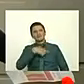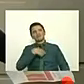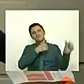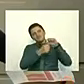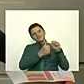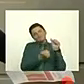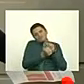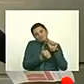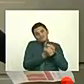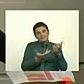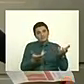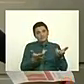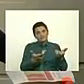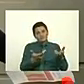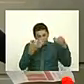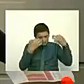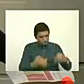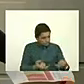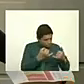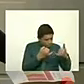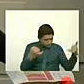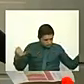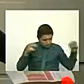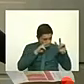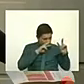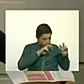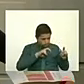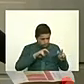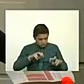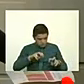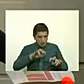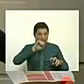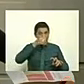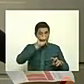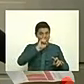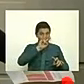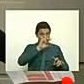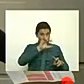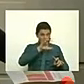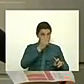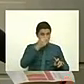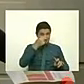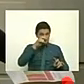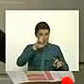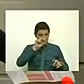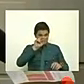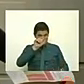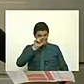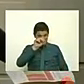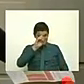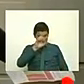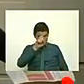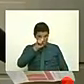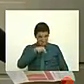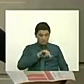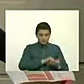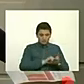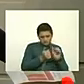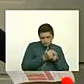Línea de investigación. Javier Hernández trabajaba para Villegas en la